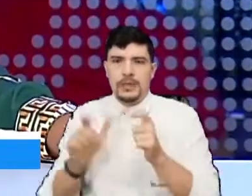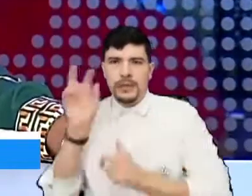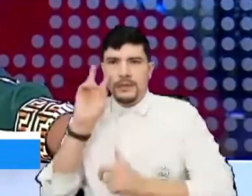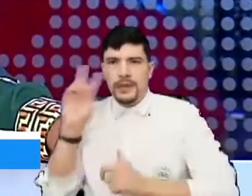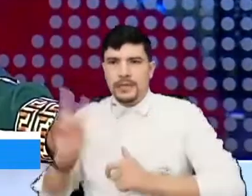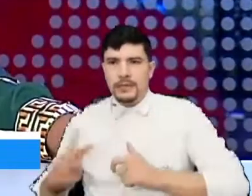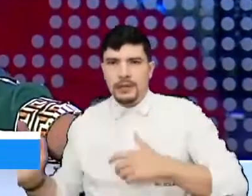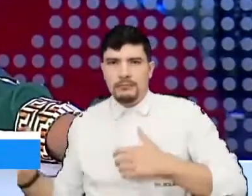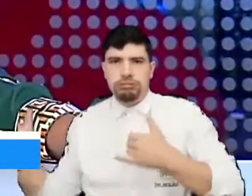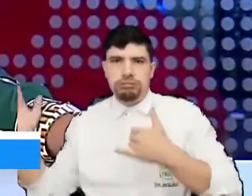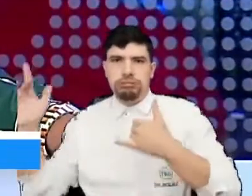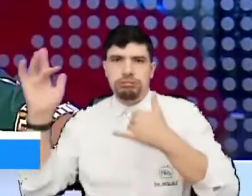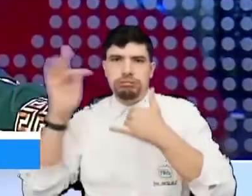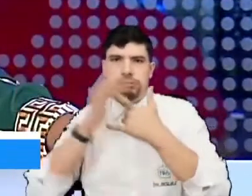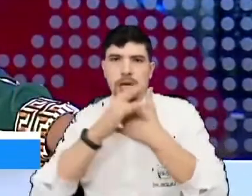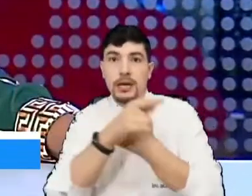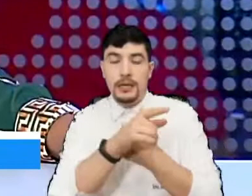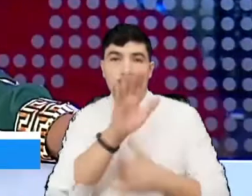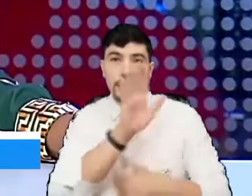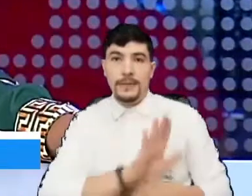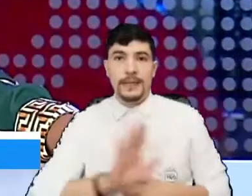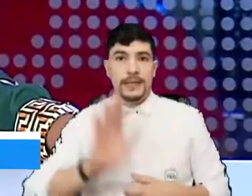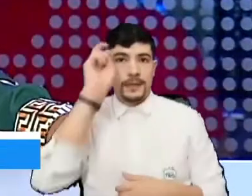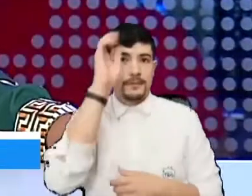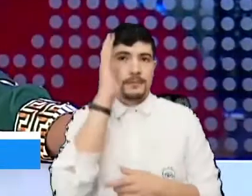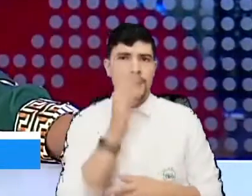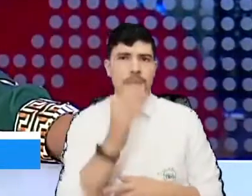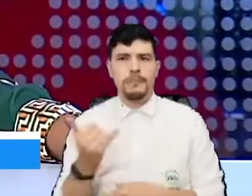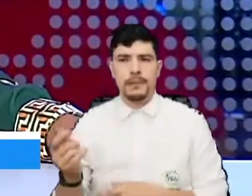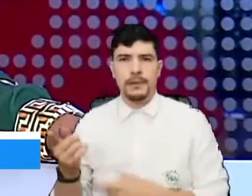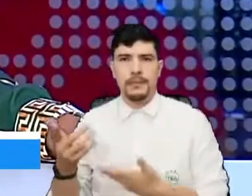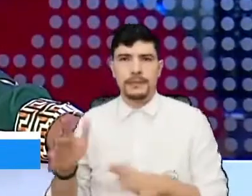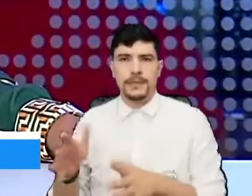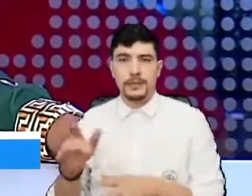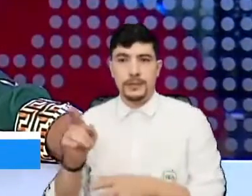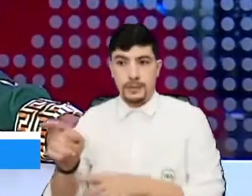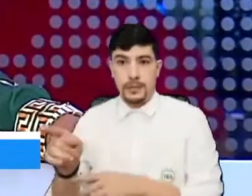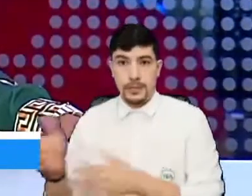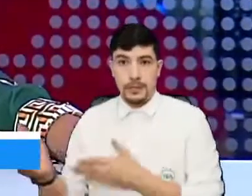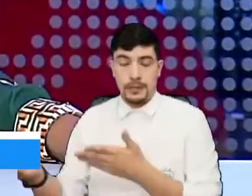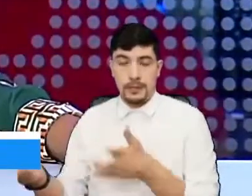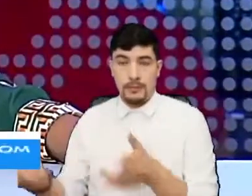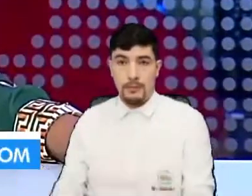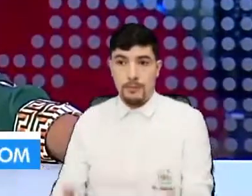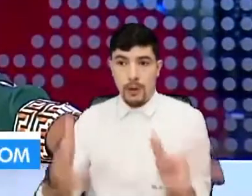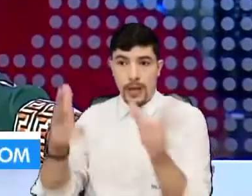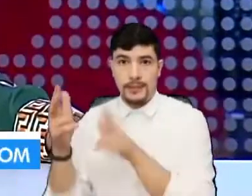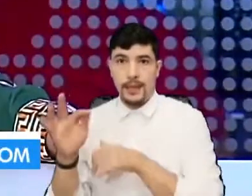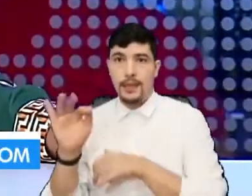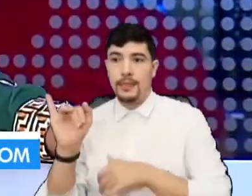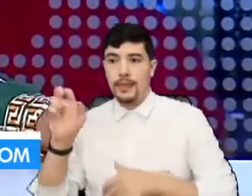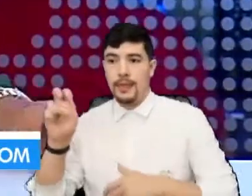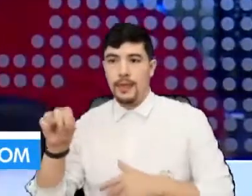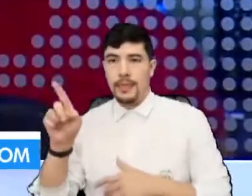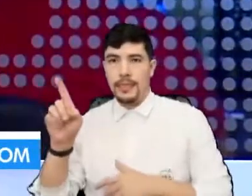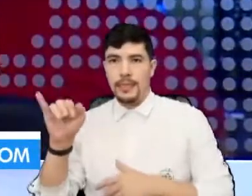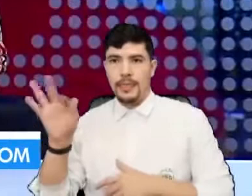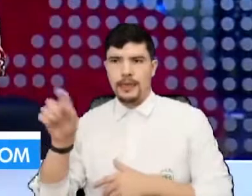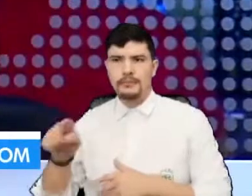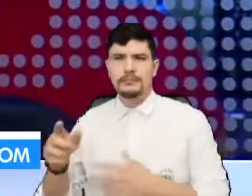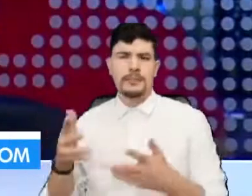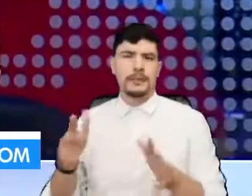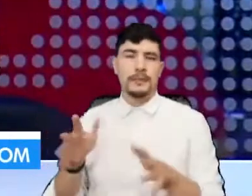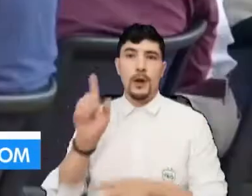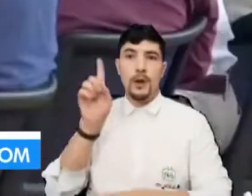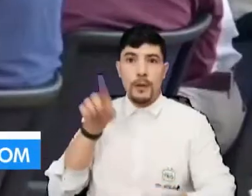departamento. En el puente Tienditas hay por lo menos 1 millón de migrantes venezolanos a la espera de una luz verde del gobierno de ese país que les permita su